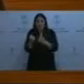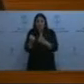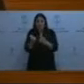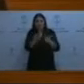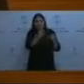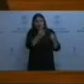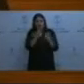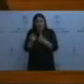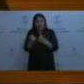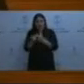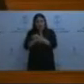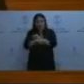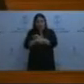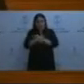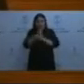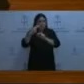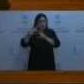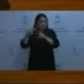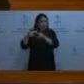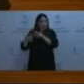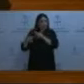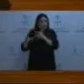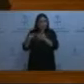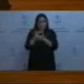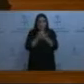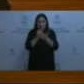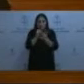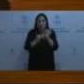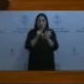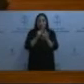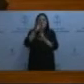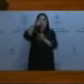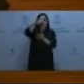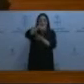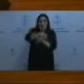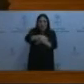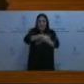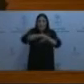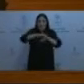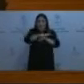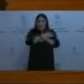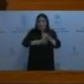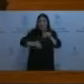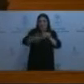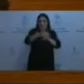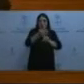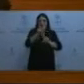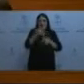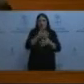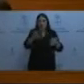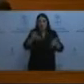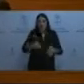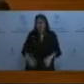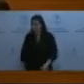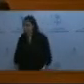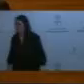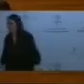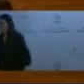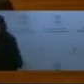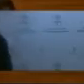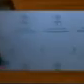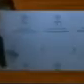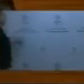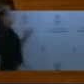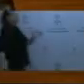todas aquellas medidas políticas para conseguir esta obligación esencial y proyectarlas con efectividad. Reiteramos nuestro apoyo